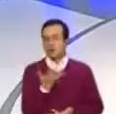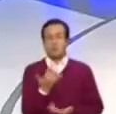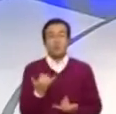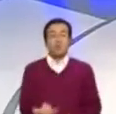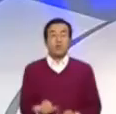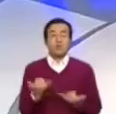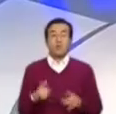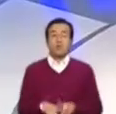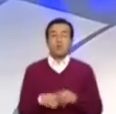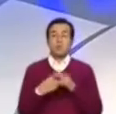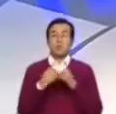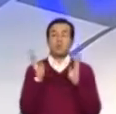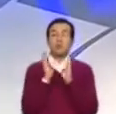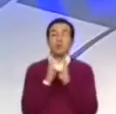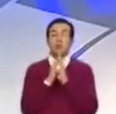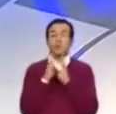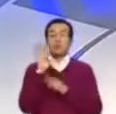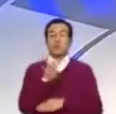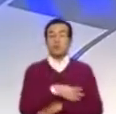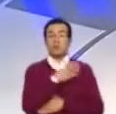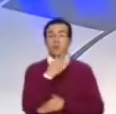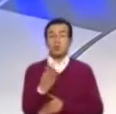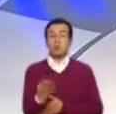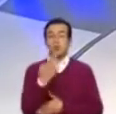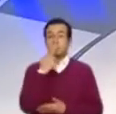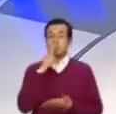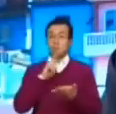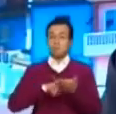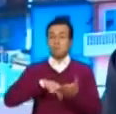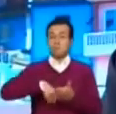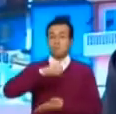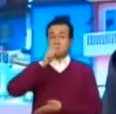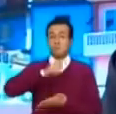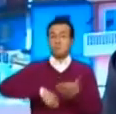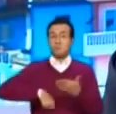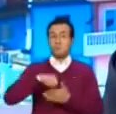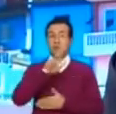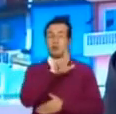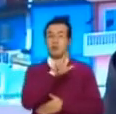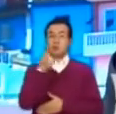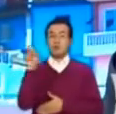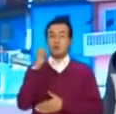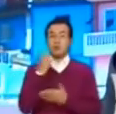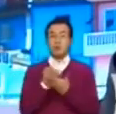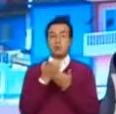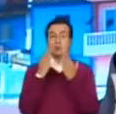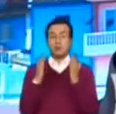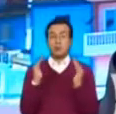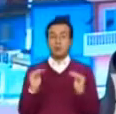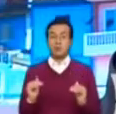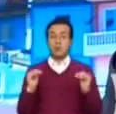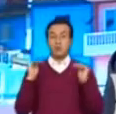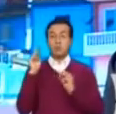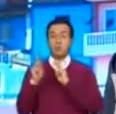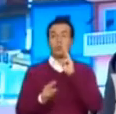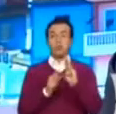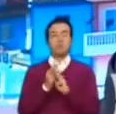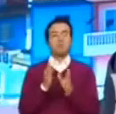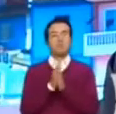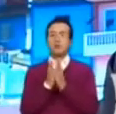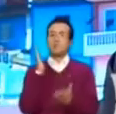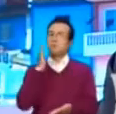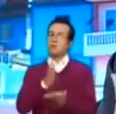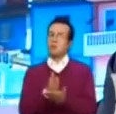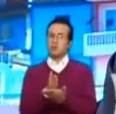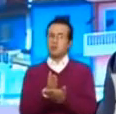día empieza una cumbre en Gran Bretaña y hay una carta firmada por 300 notables economistas del planeta que piden terminar